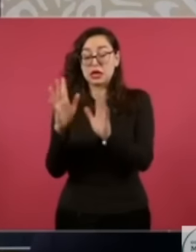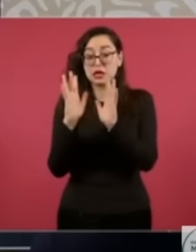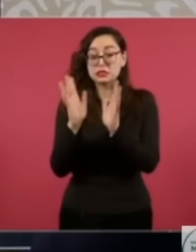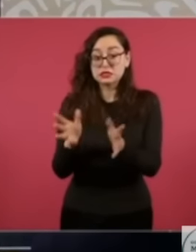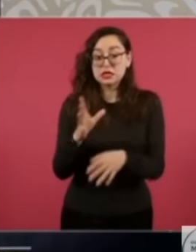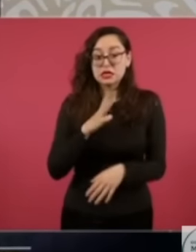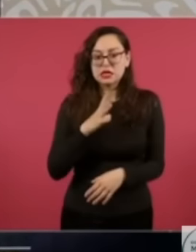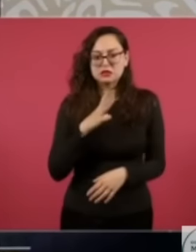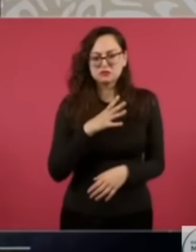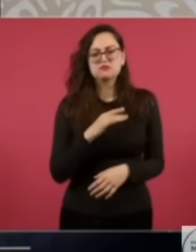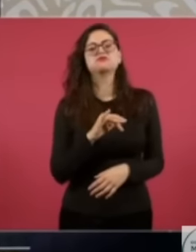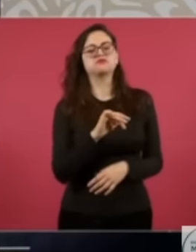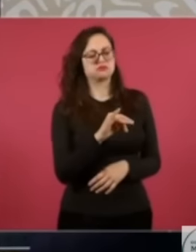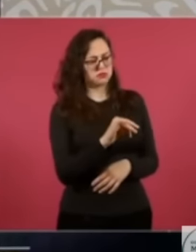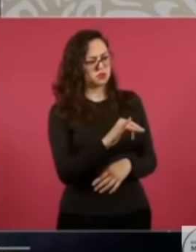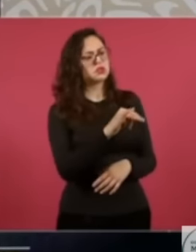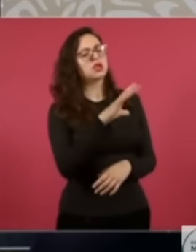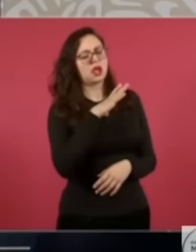no aparece aquí.